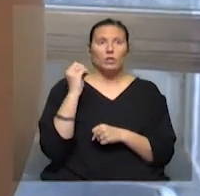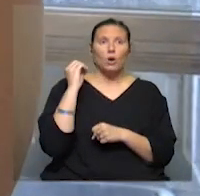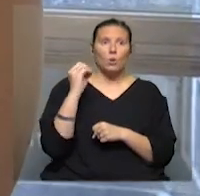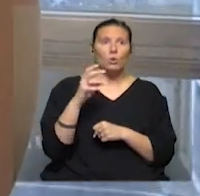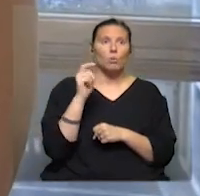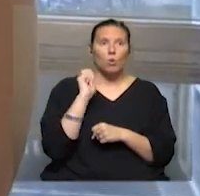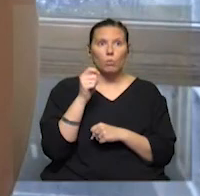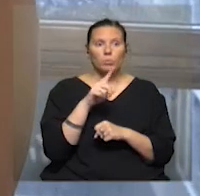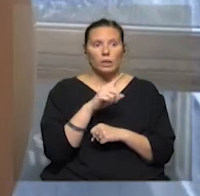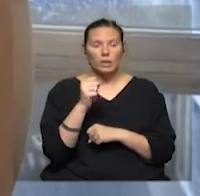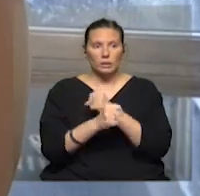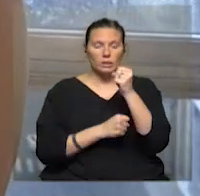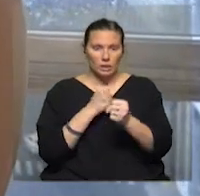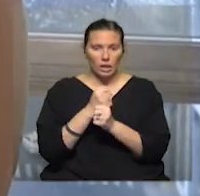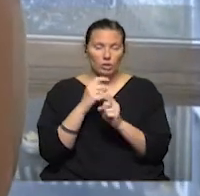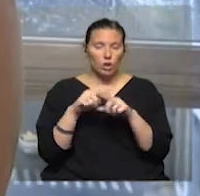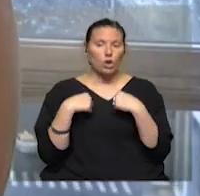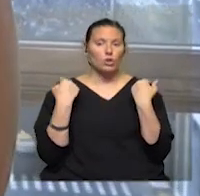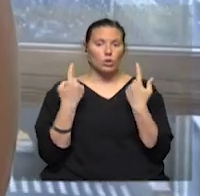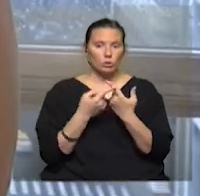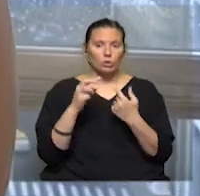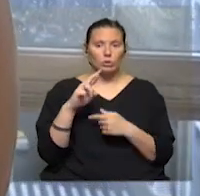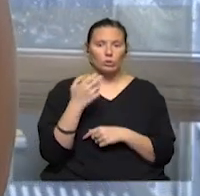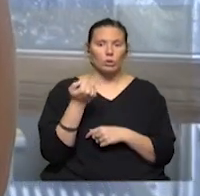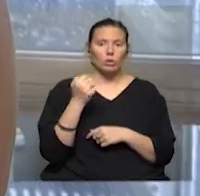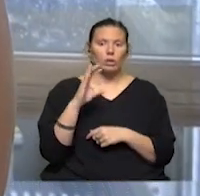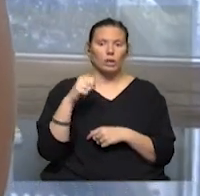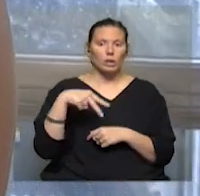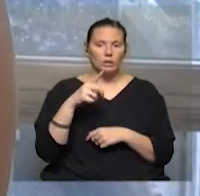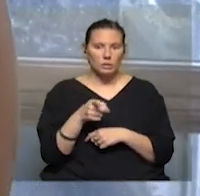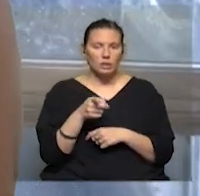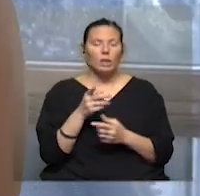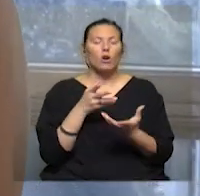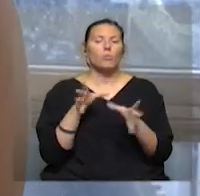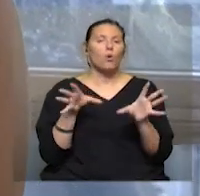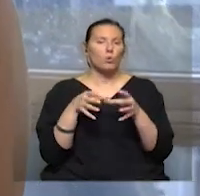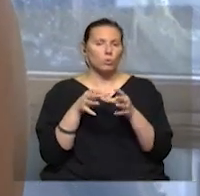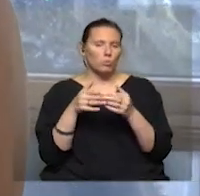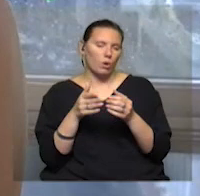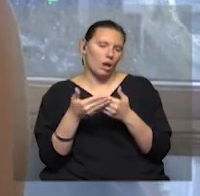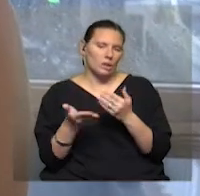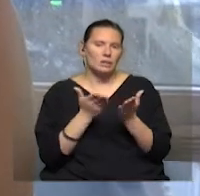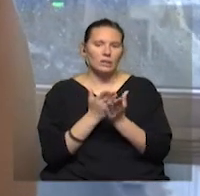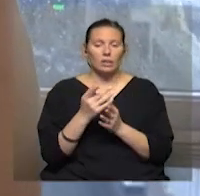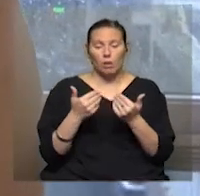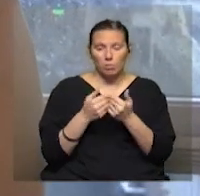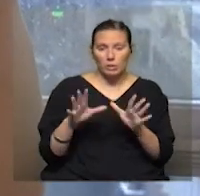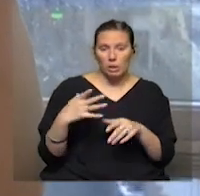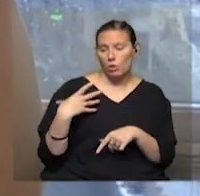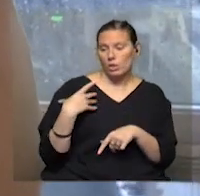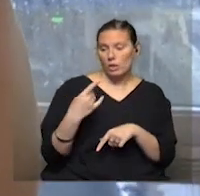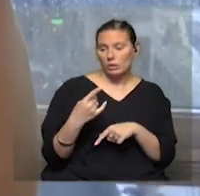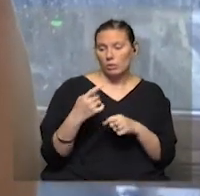años. Nosotros desde Racing, como institución hermana, siempre tuvimos la idea, desde que asumimos en esta nueva directiva, que estamos desde hace un